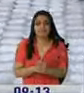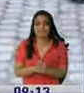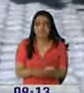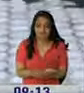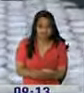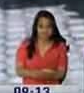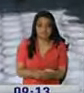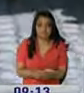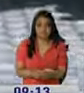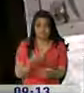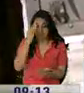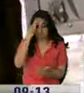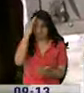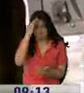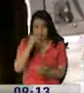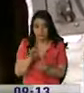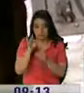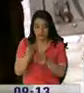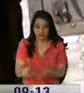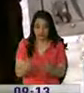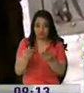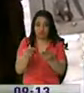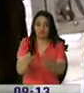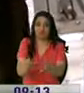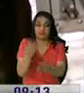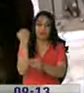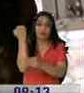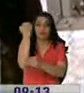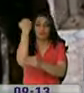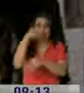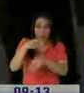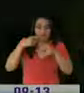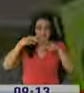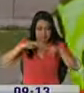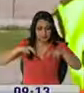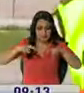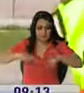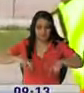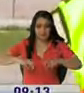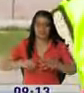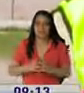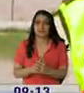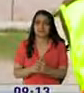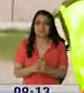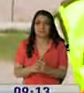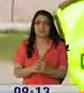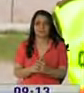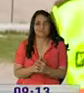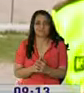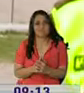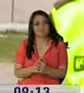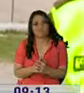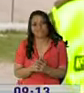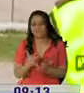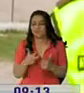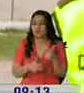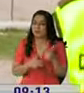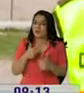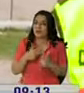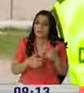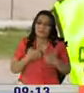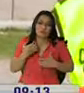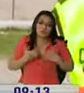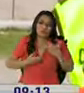fue levantado por agentes de la DINASER y entregado a la ambulancia de medicina legal. Evidencian desviaciones emocionales y conductuales